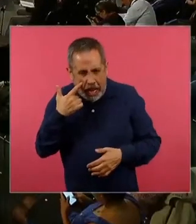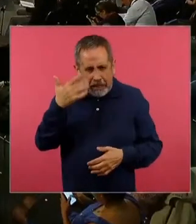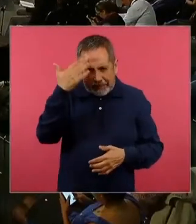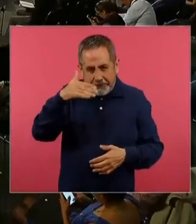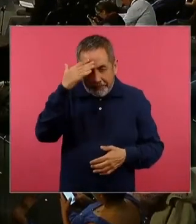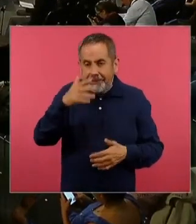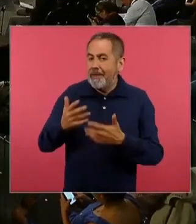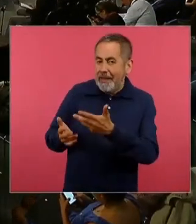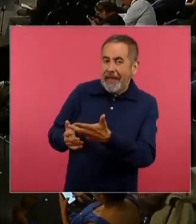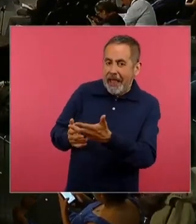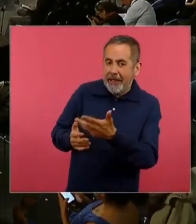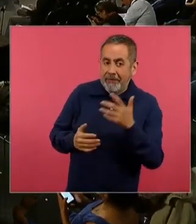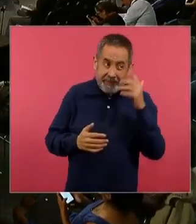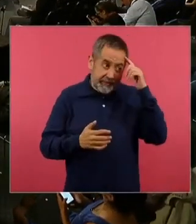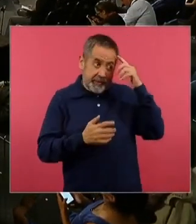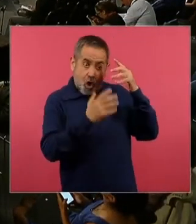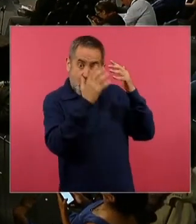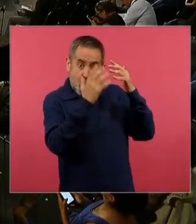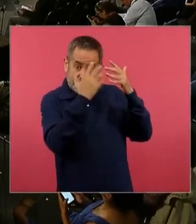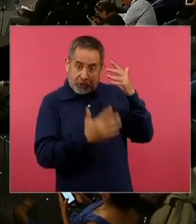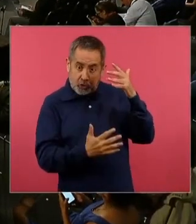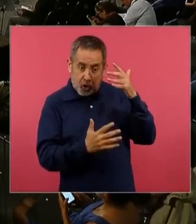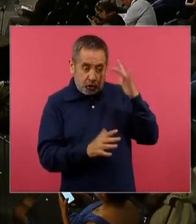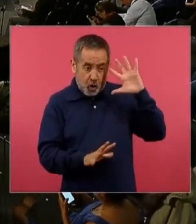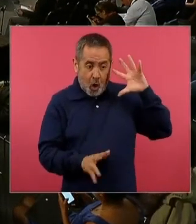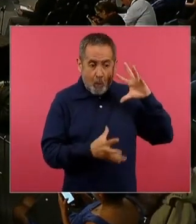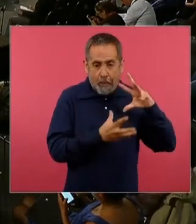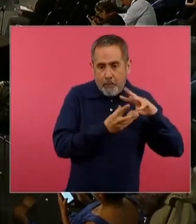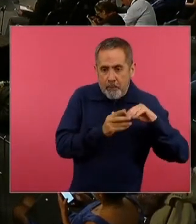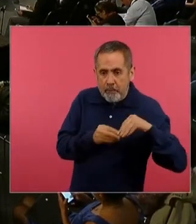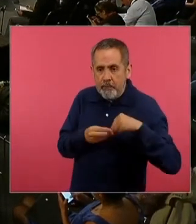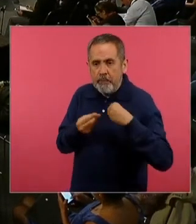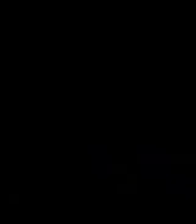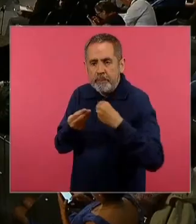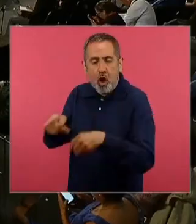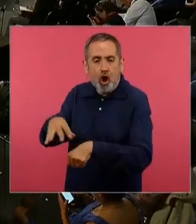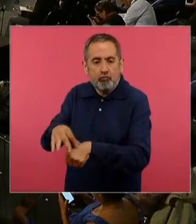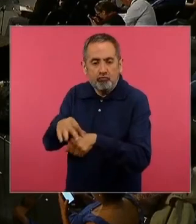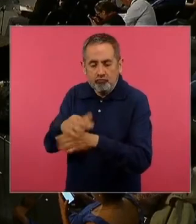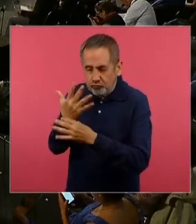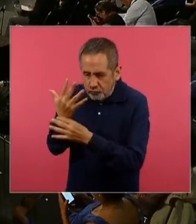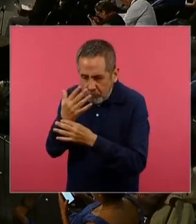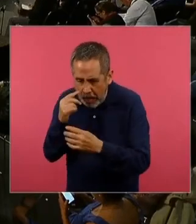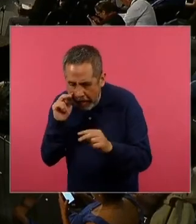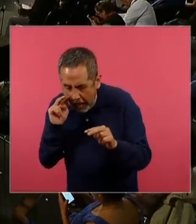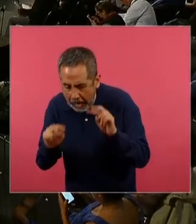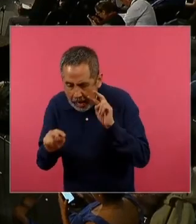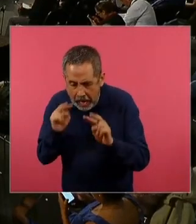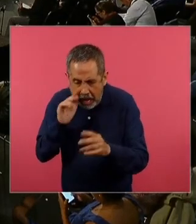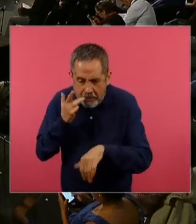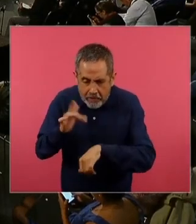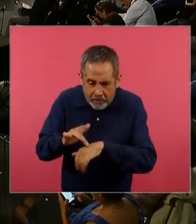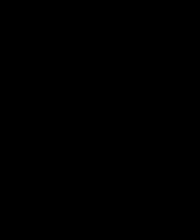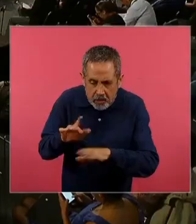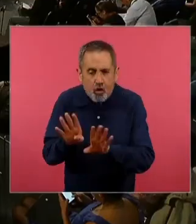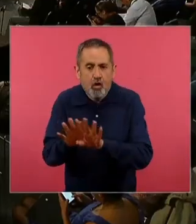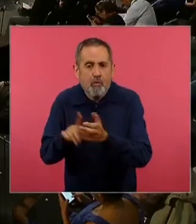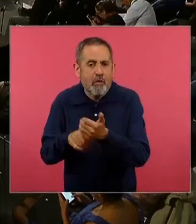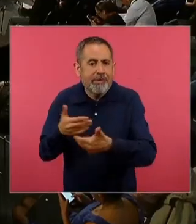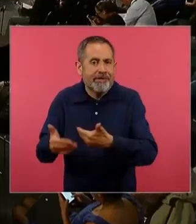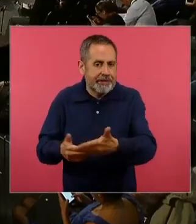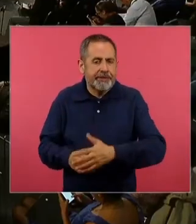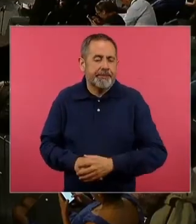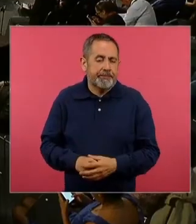articulación de los conocimientos que provienen de las disciplinas o con la integración. El otro elemento